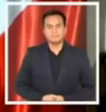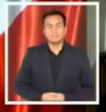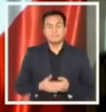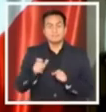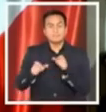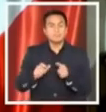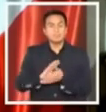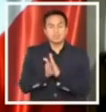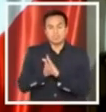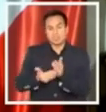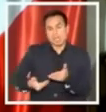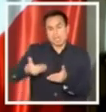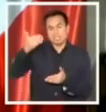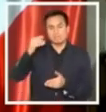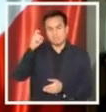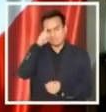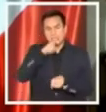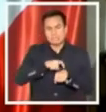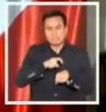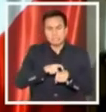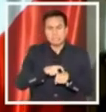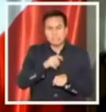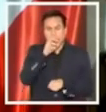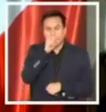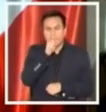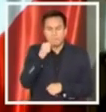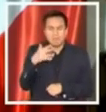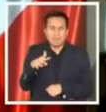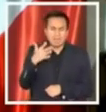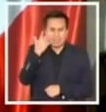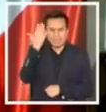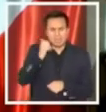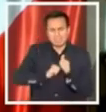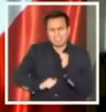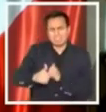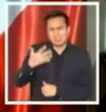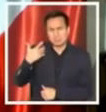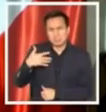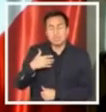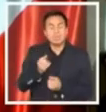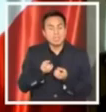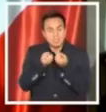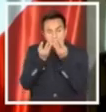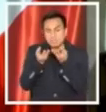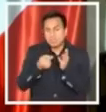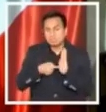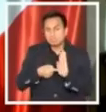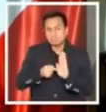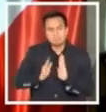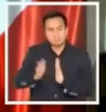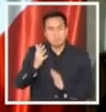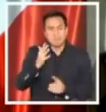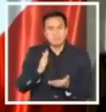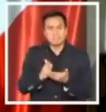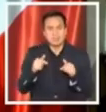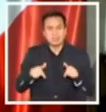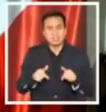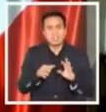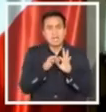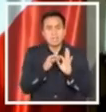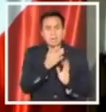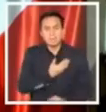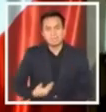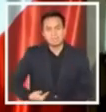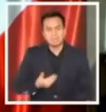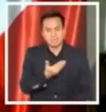para todos quienes en esos momentos duros lo estaban pasando mal y que se sigue expresando hasta hoy. Gracias,